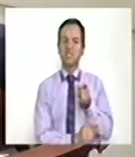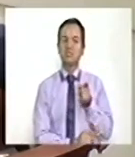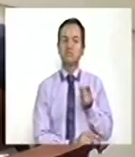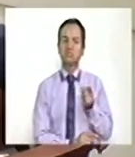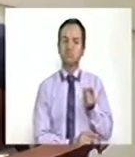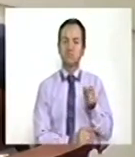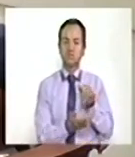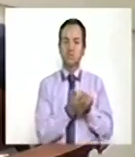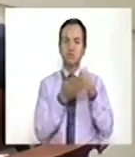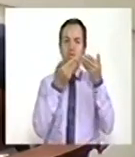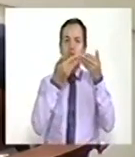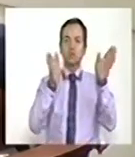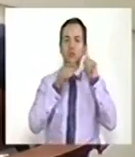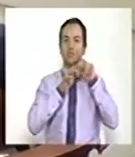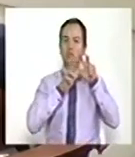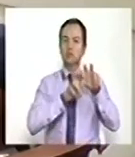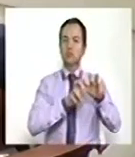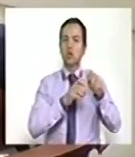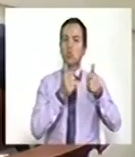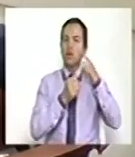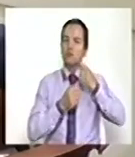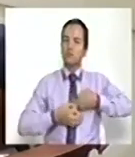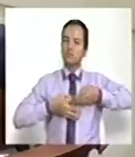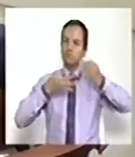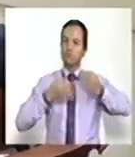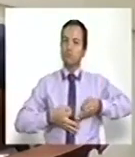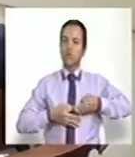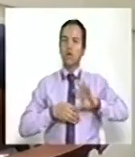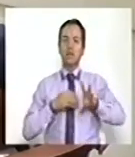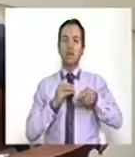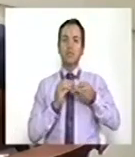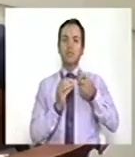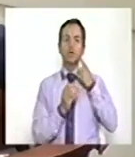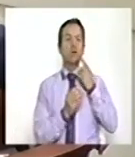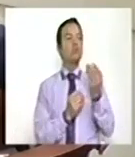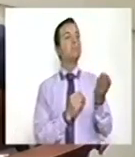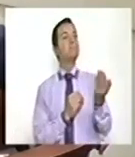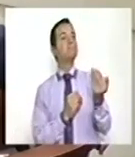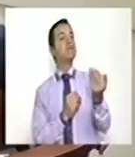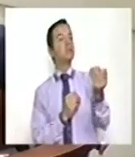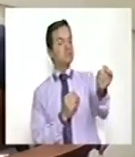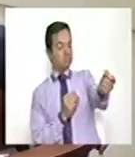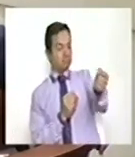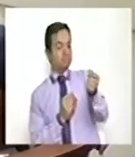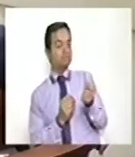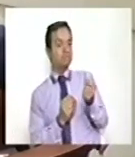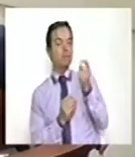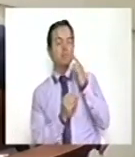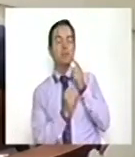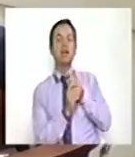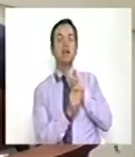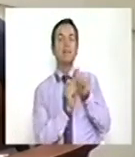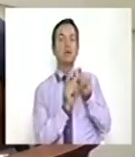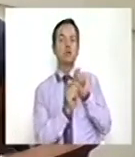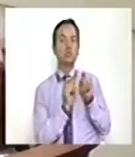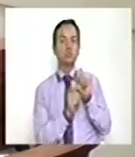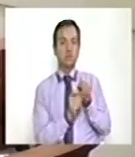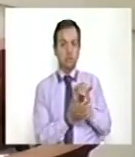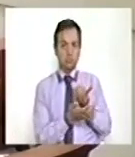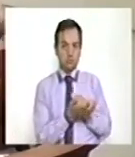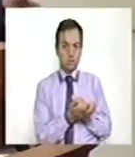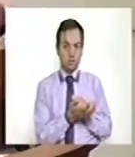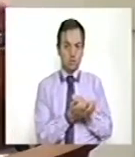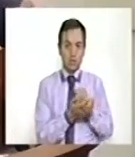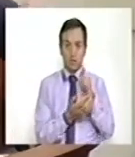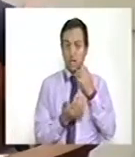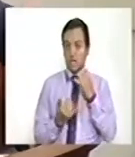abrió investigación formal y vinculó mediante indagatoria para posteriormente, después de dar